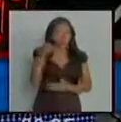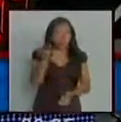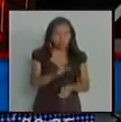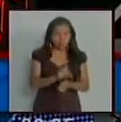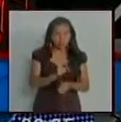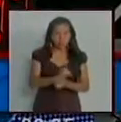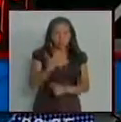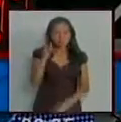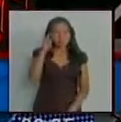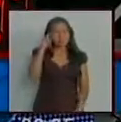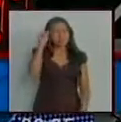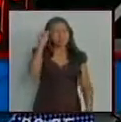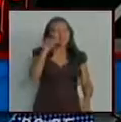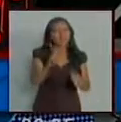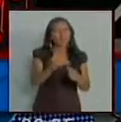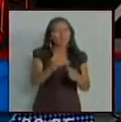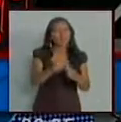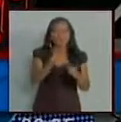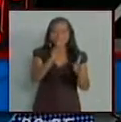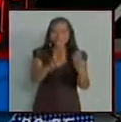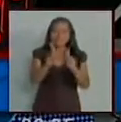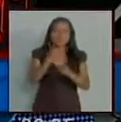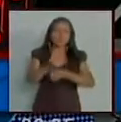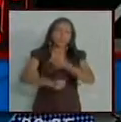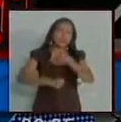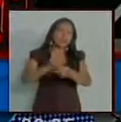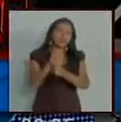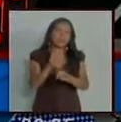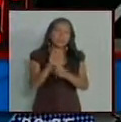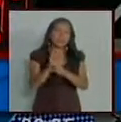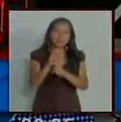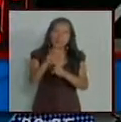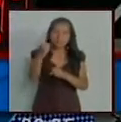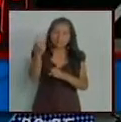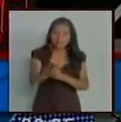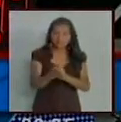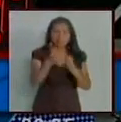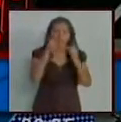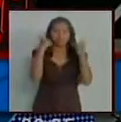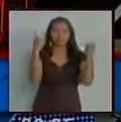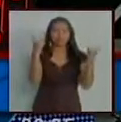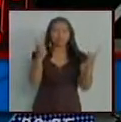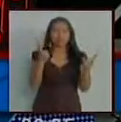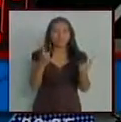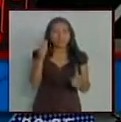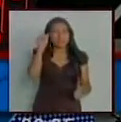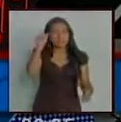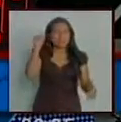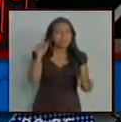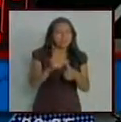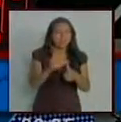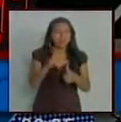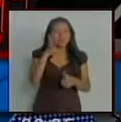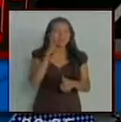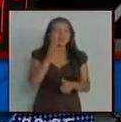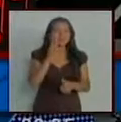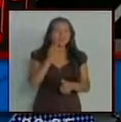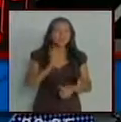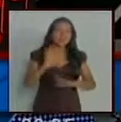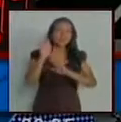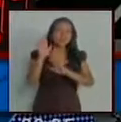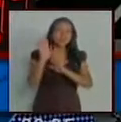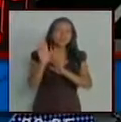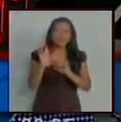que se le hayan presentado como médico que es con los años que lleva en esto, que le hayan dejado marcada una experiencia